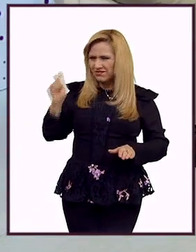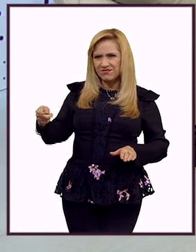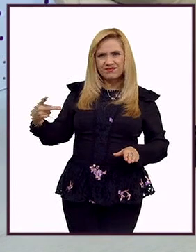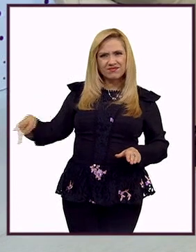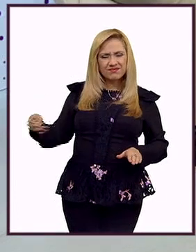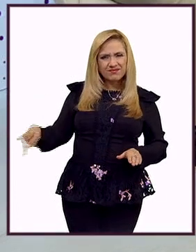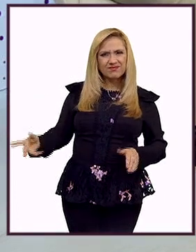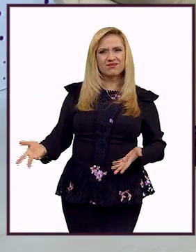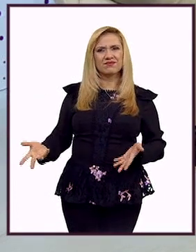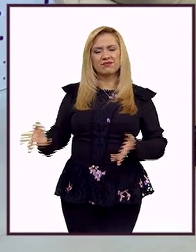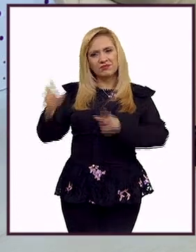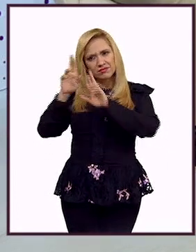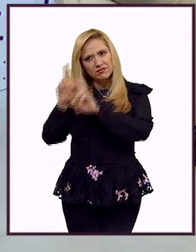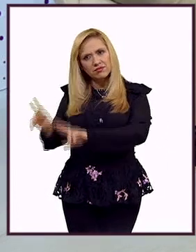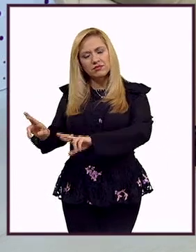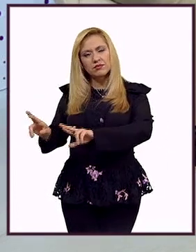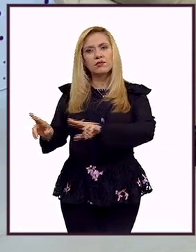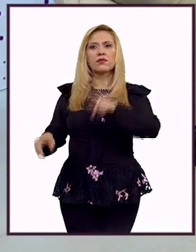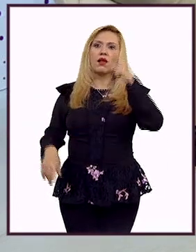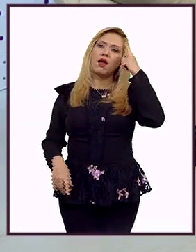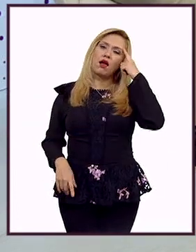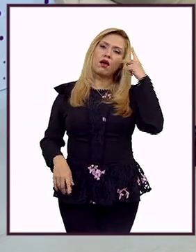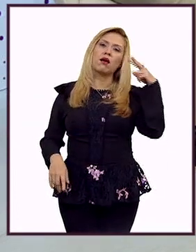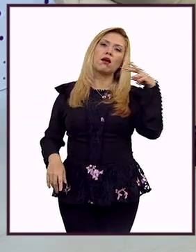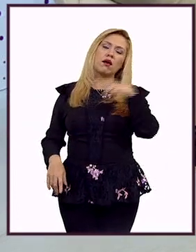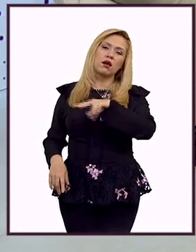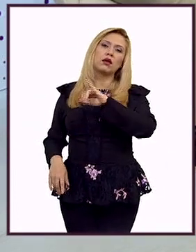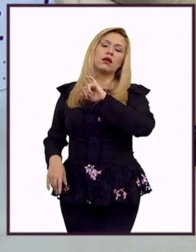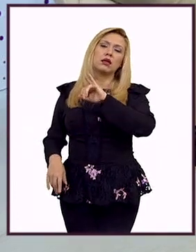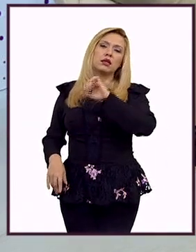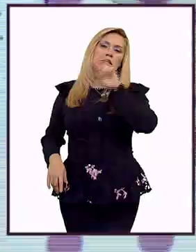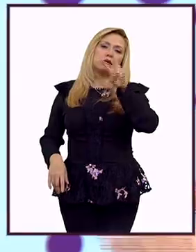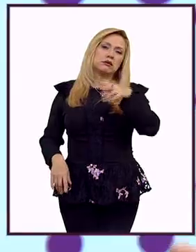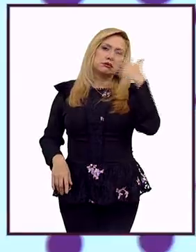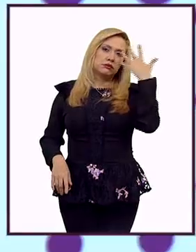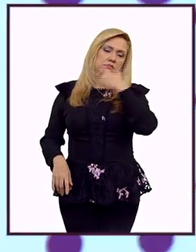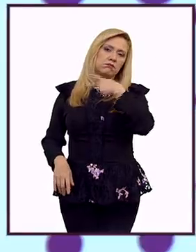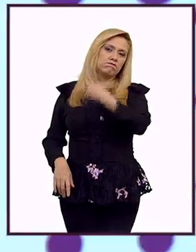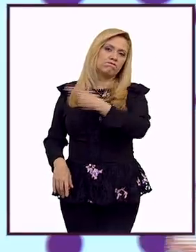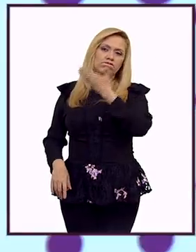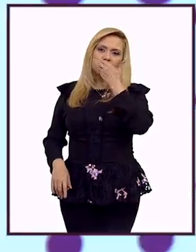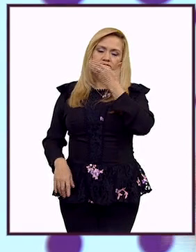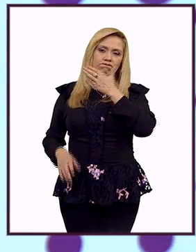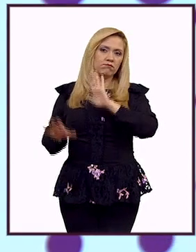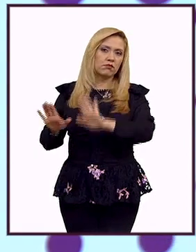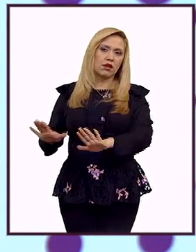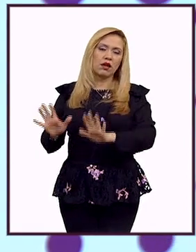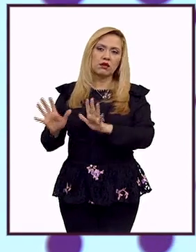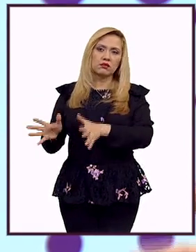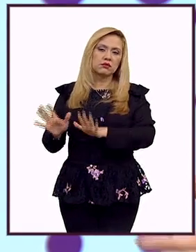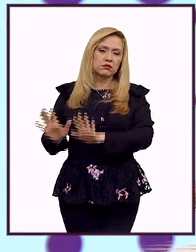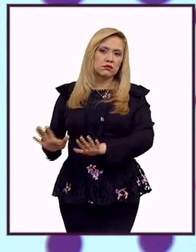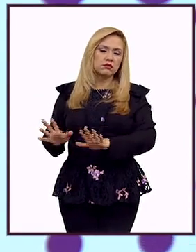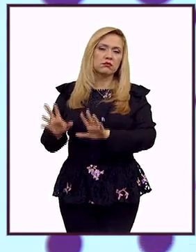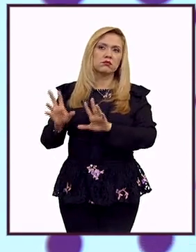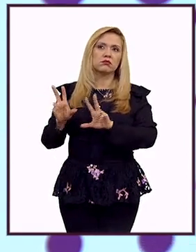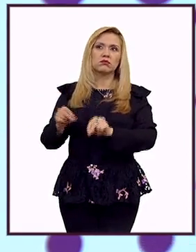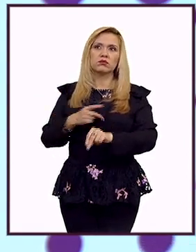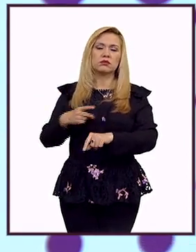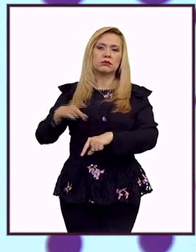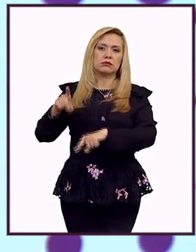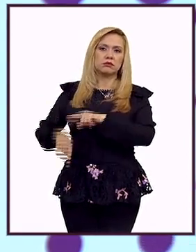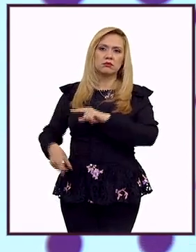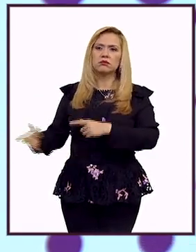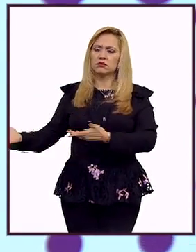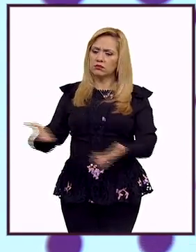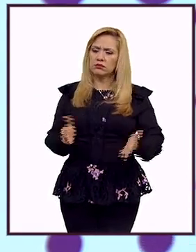de garantizar su supervivencia es reconocer esas formas de producción y por ende, digamos, garantizar su derecho no solo a la identidad, sino a la